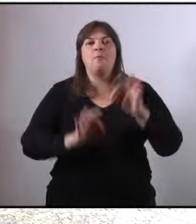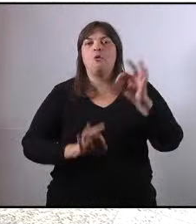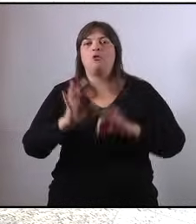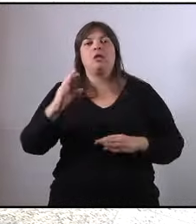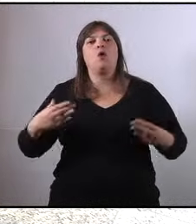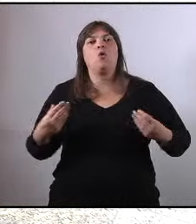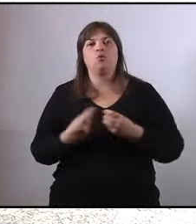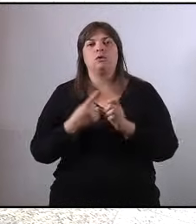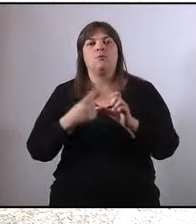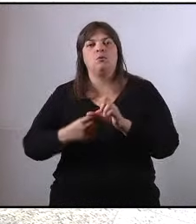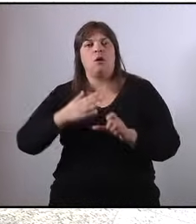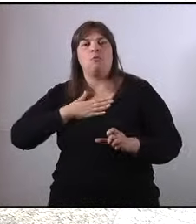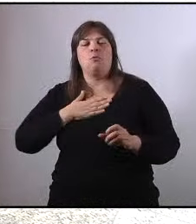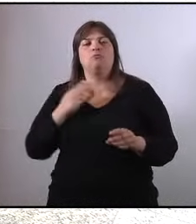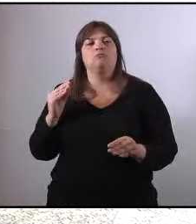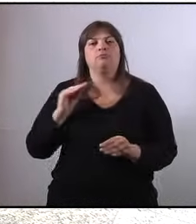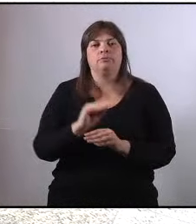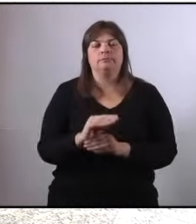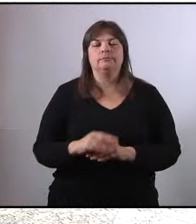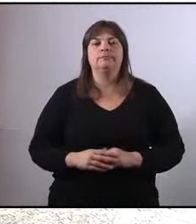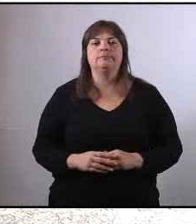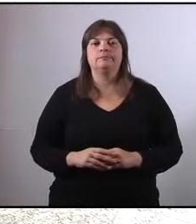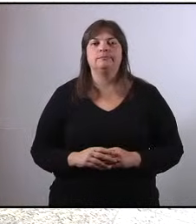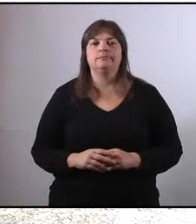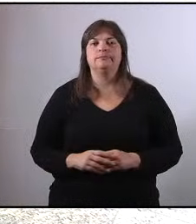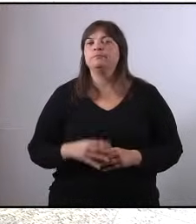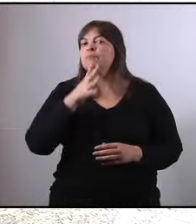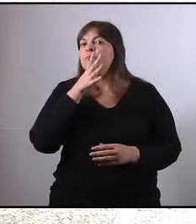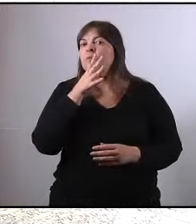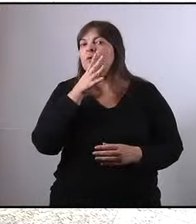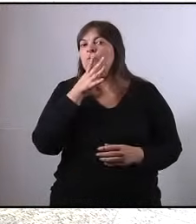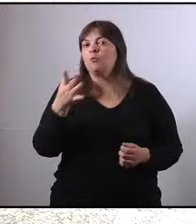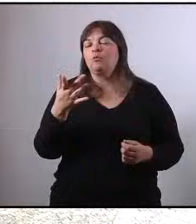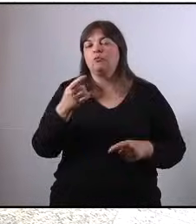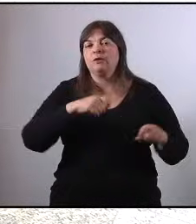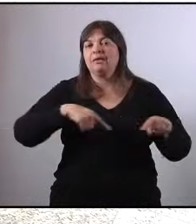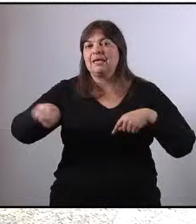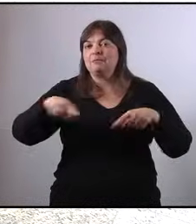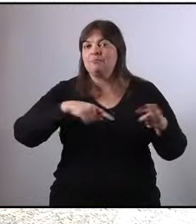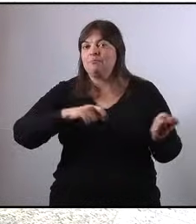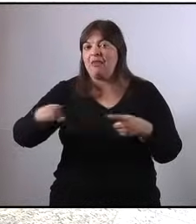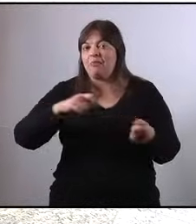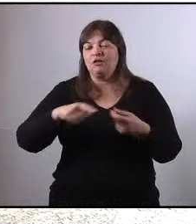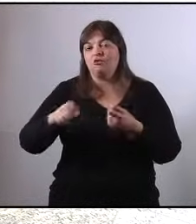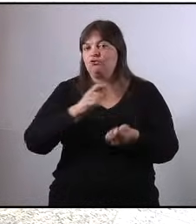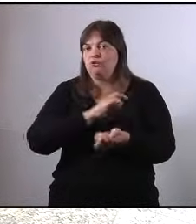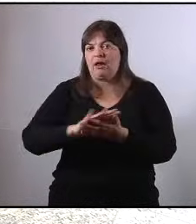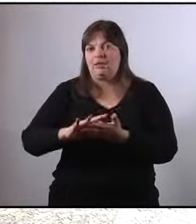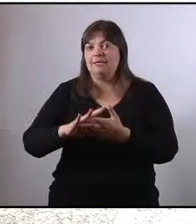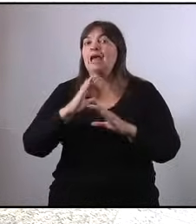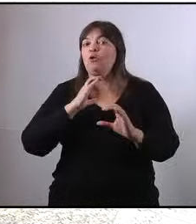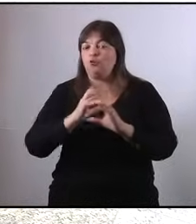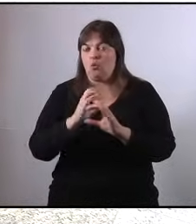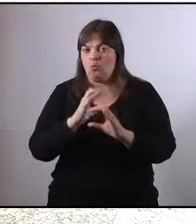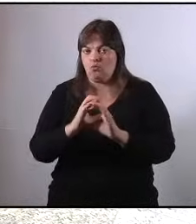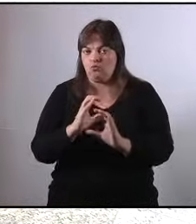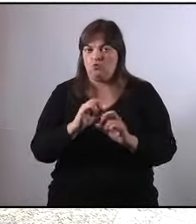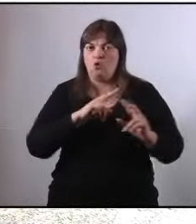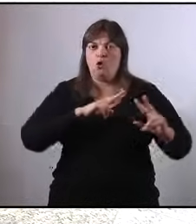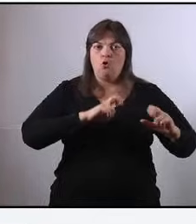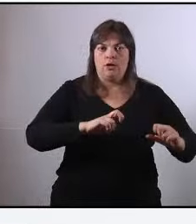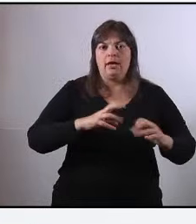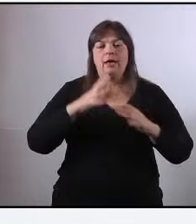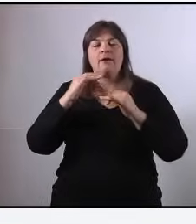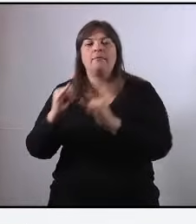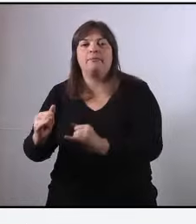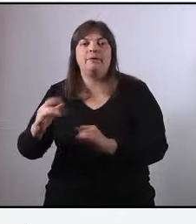financiación nuestra, de la Junta de Extremadura, para que sean gratuitos los desplazamientos en autobús que tengan origen y